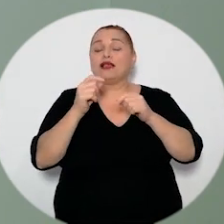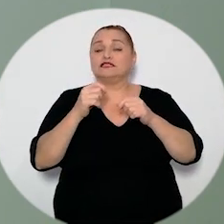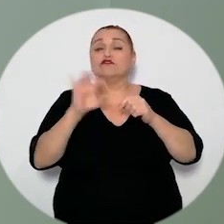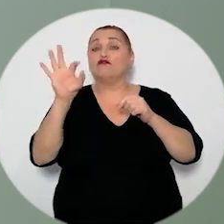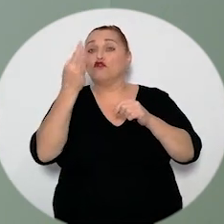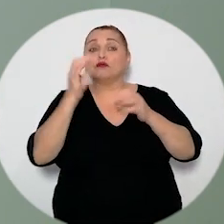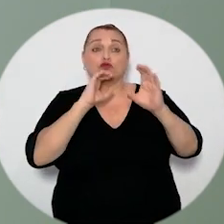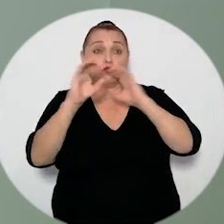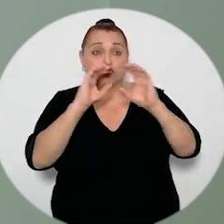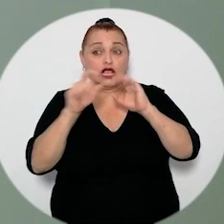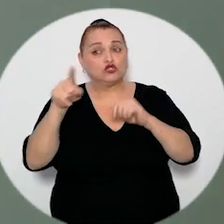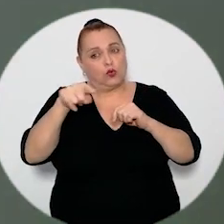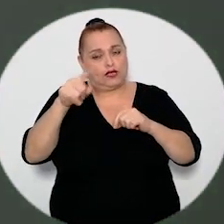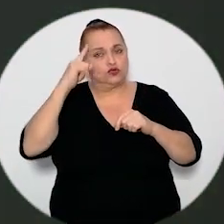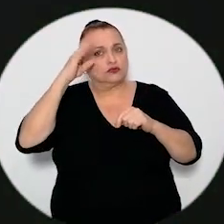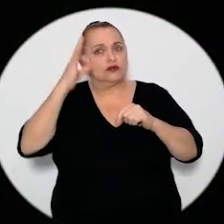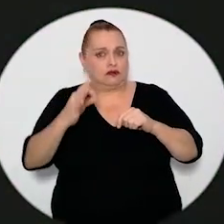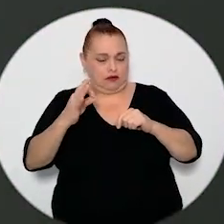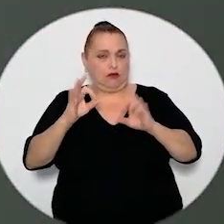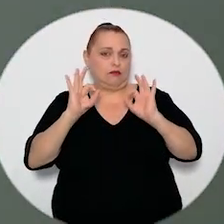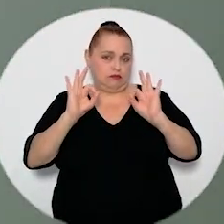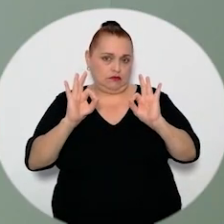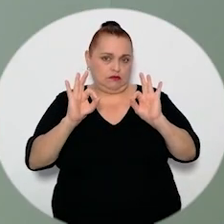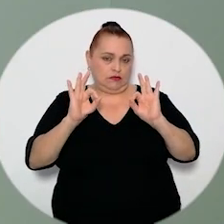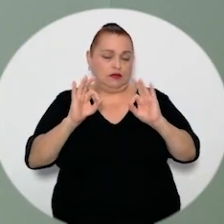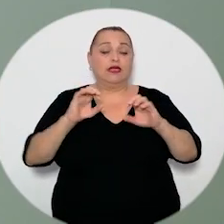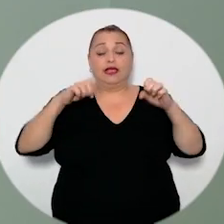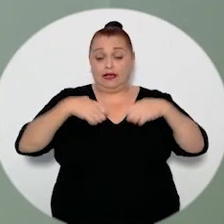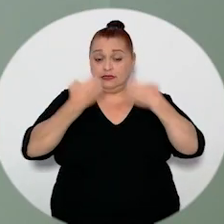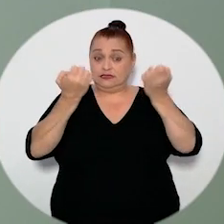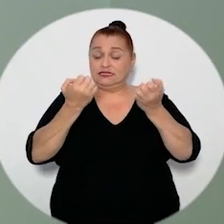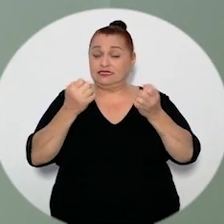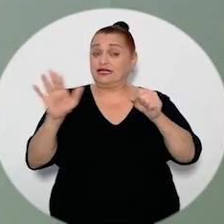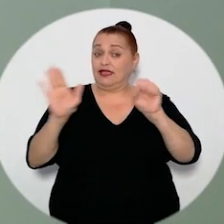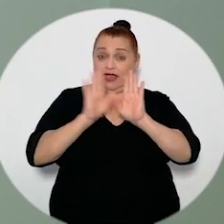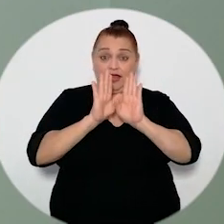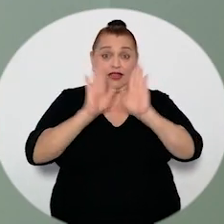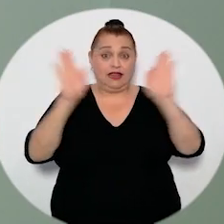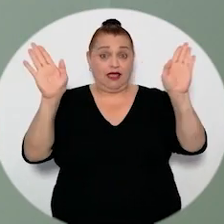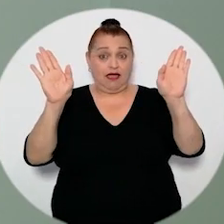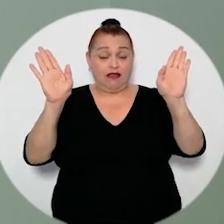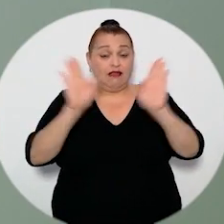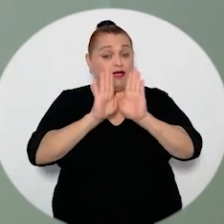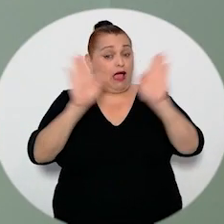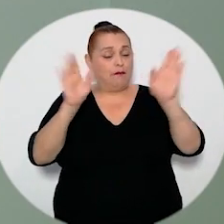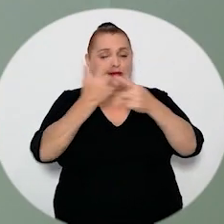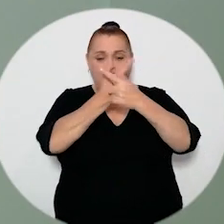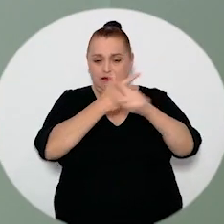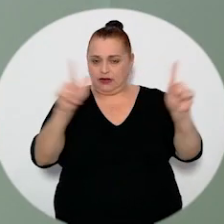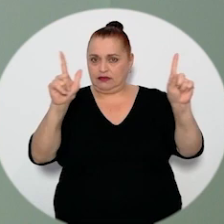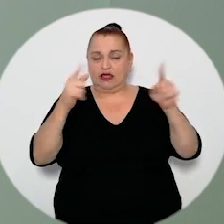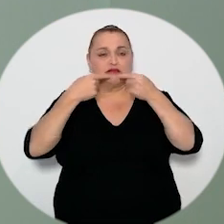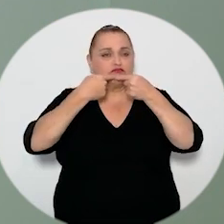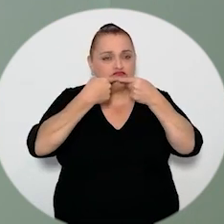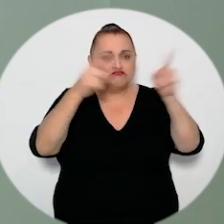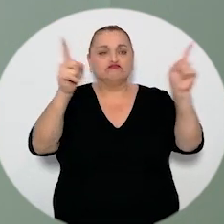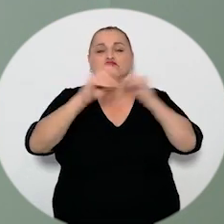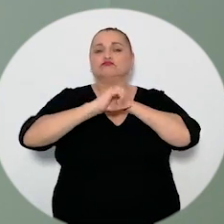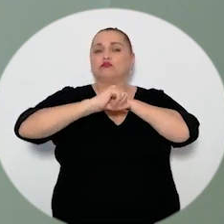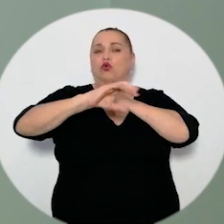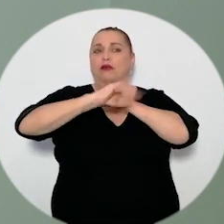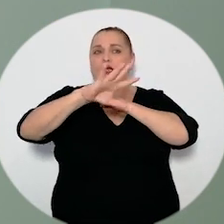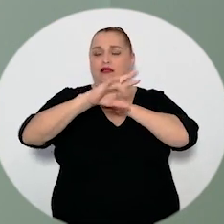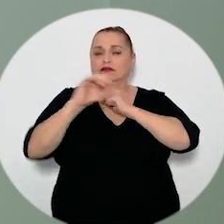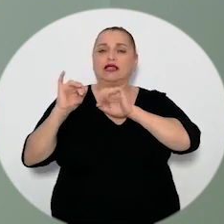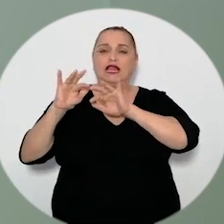los medios que estime convenientes. Existe, en términos generales, una amplia libertad para difundir